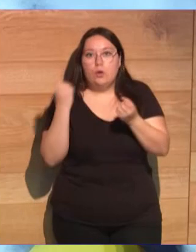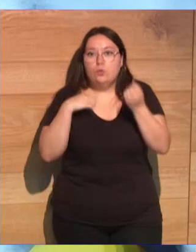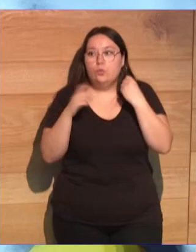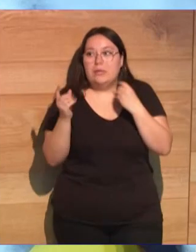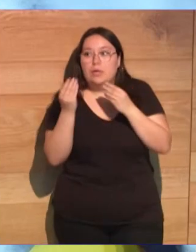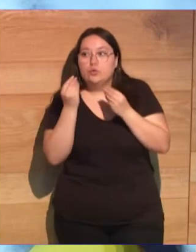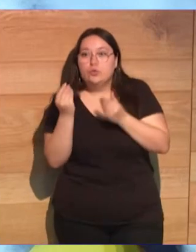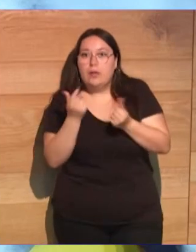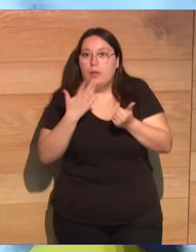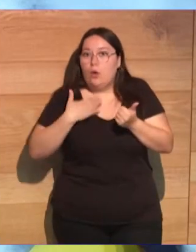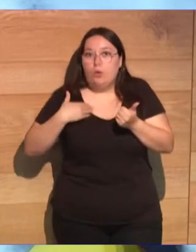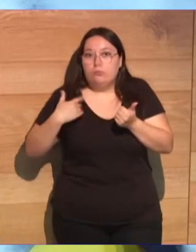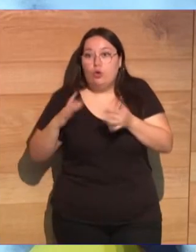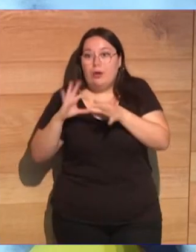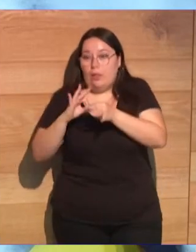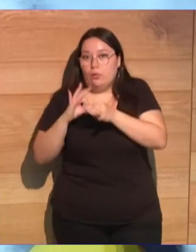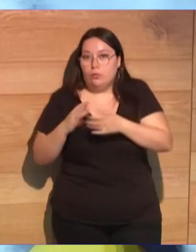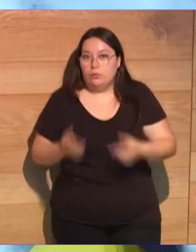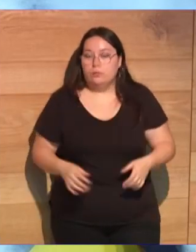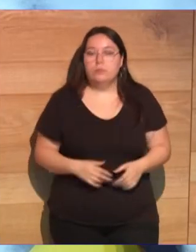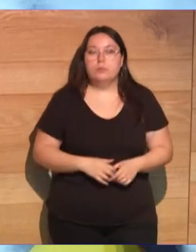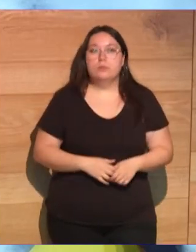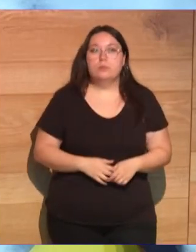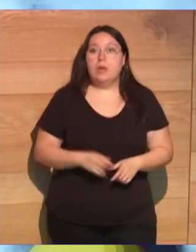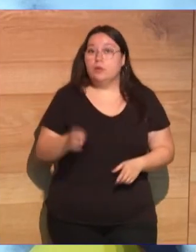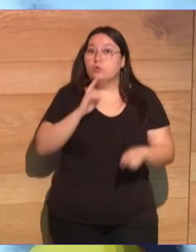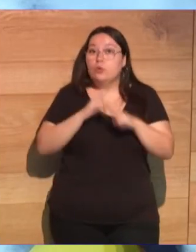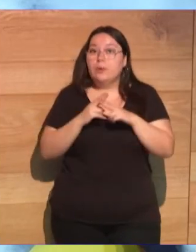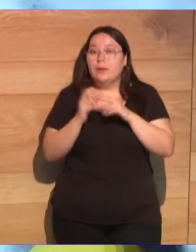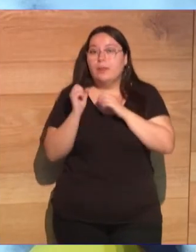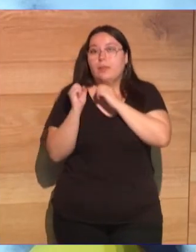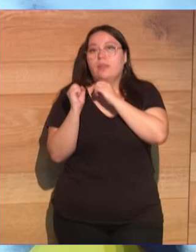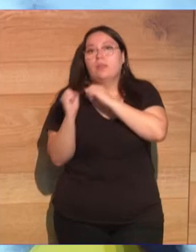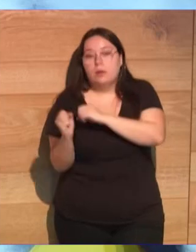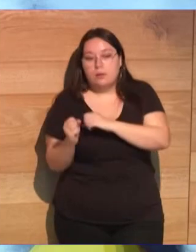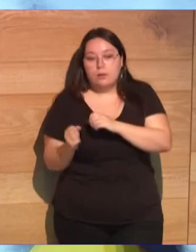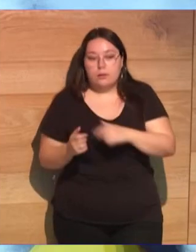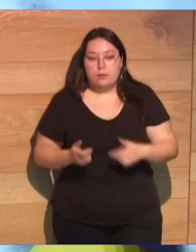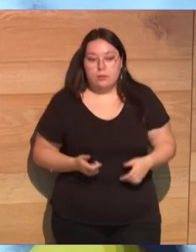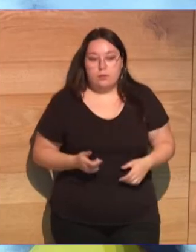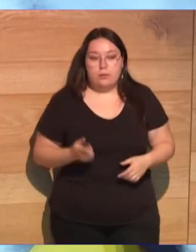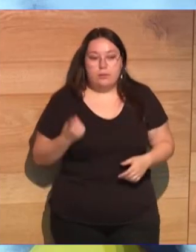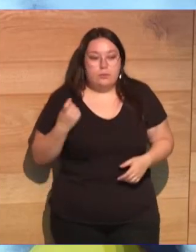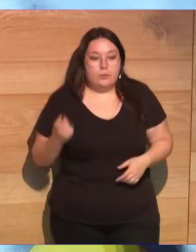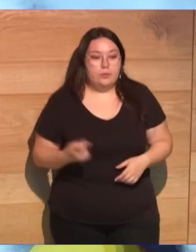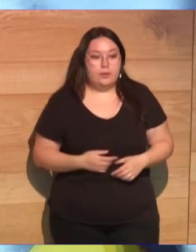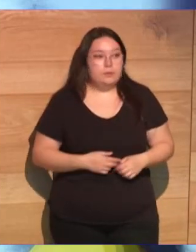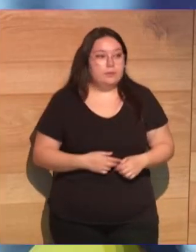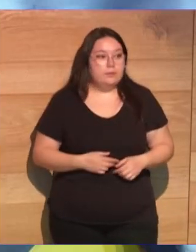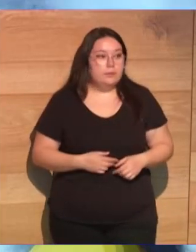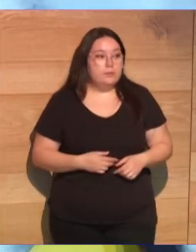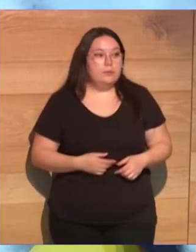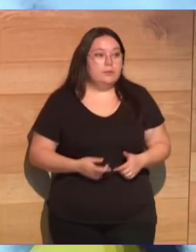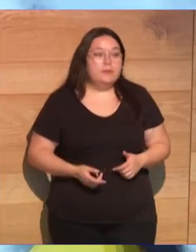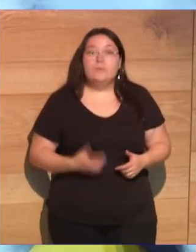sustancia o relación. A eso le llamamos dependencia. Creo que con la tecnología estamos en